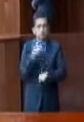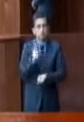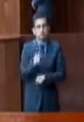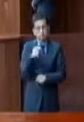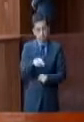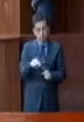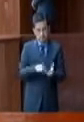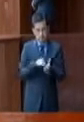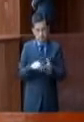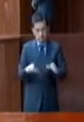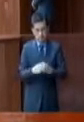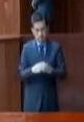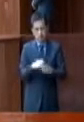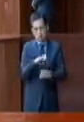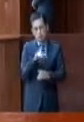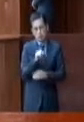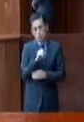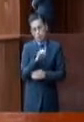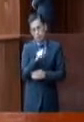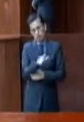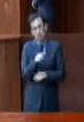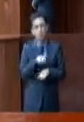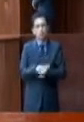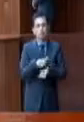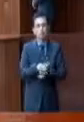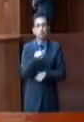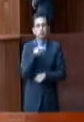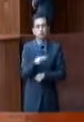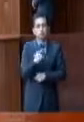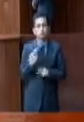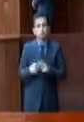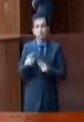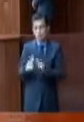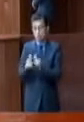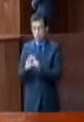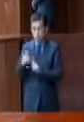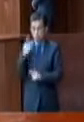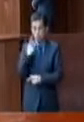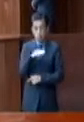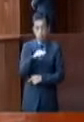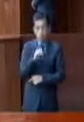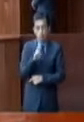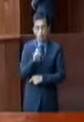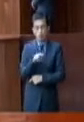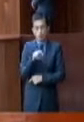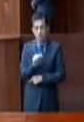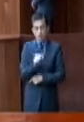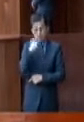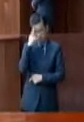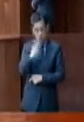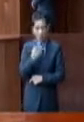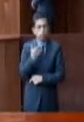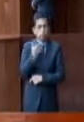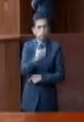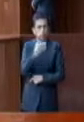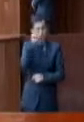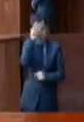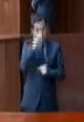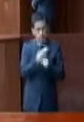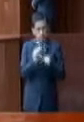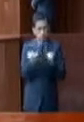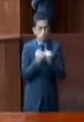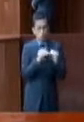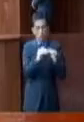órgano local número 18 de este año promovido por morena a fin de denunciar a las direcciones de igualdad y diversidad social